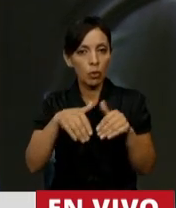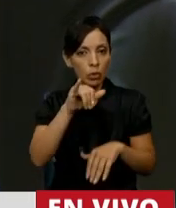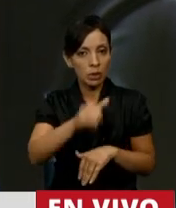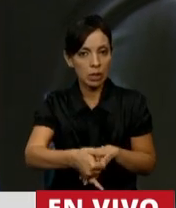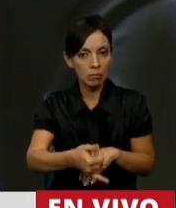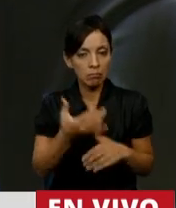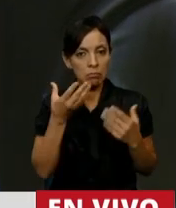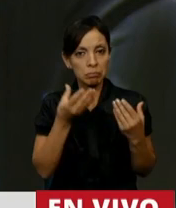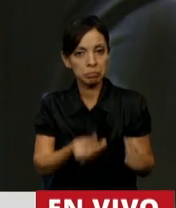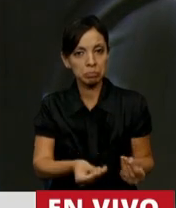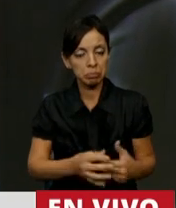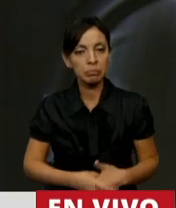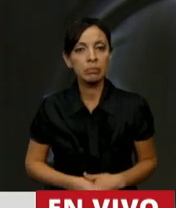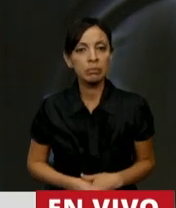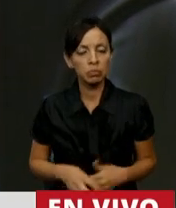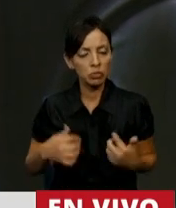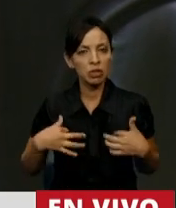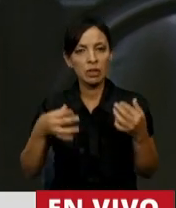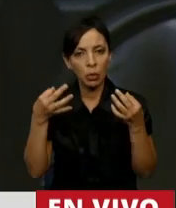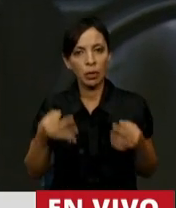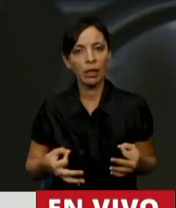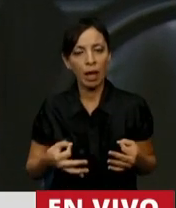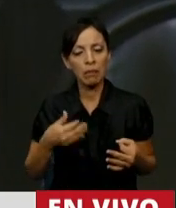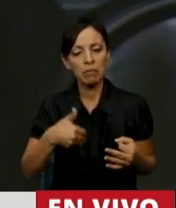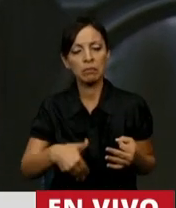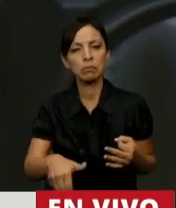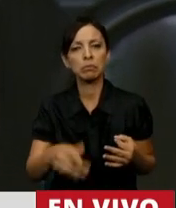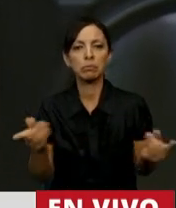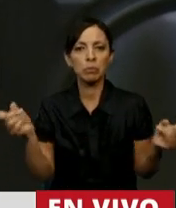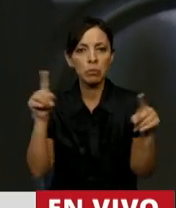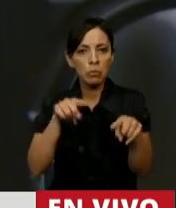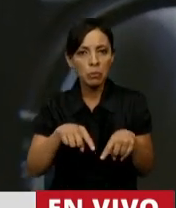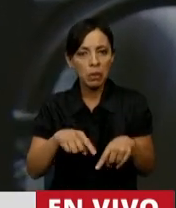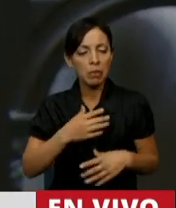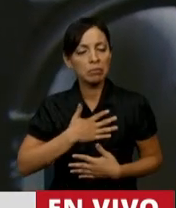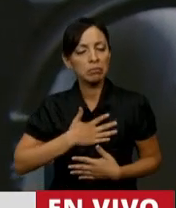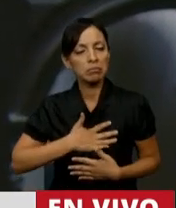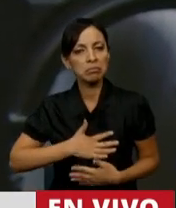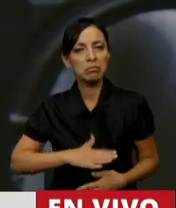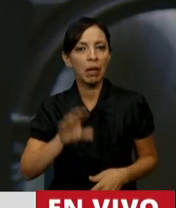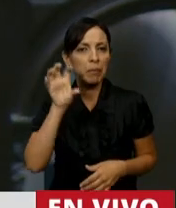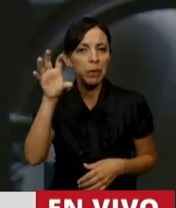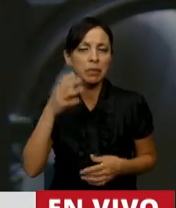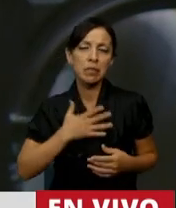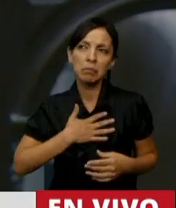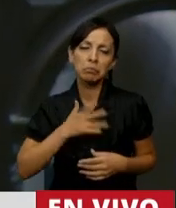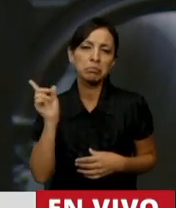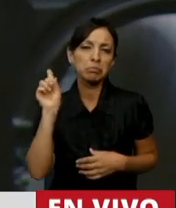con la seguridad que voy a volver con mucha tranquilidad a mi provincia